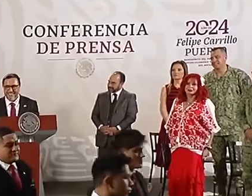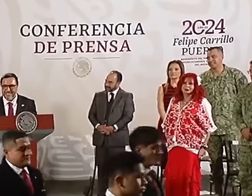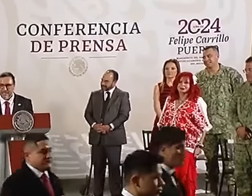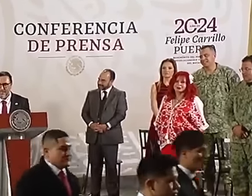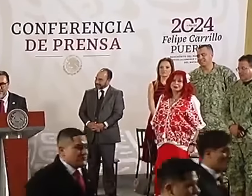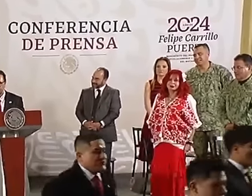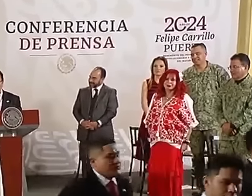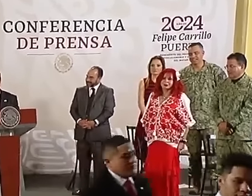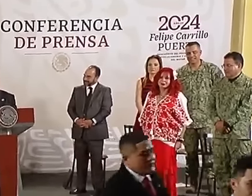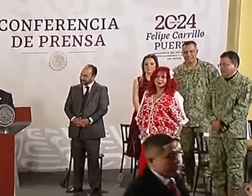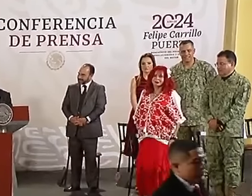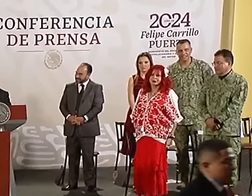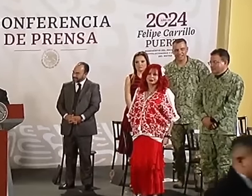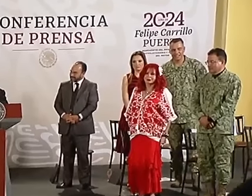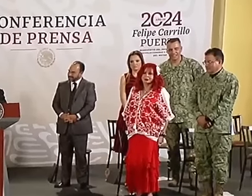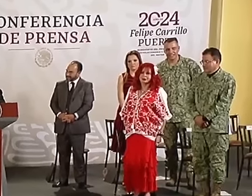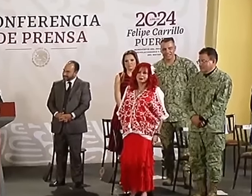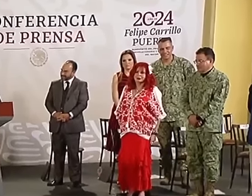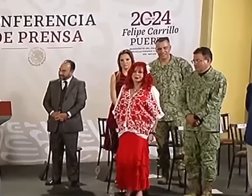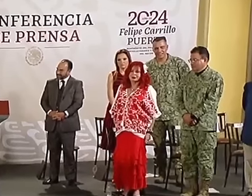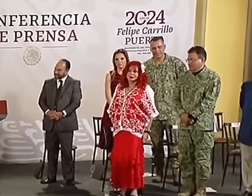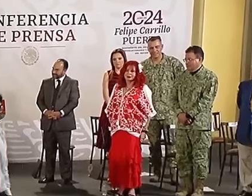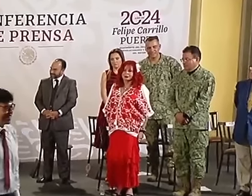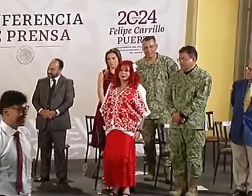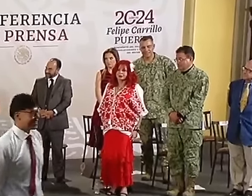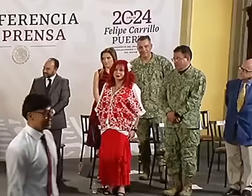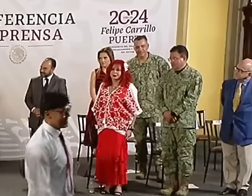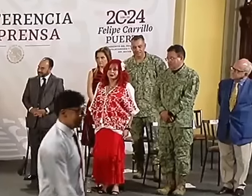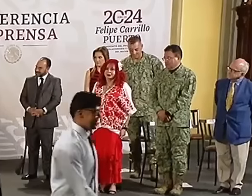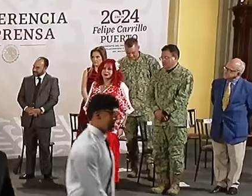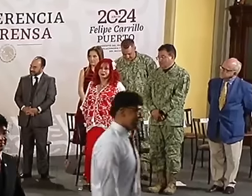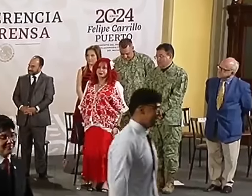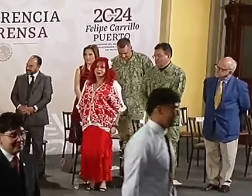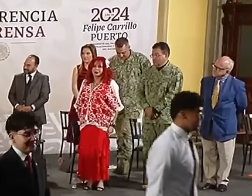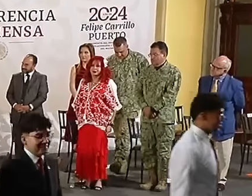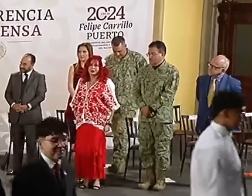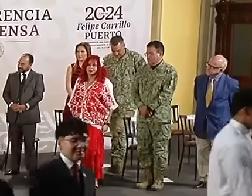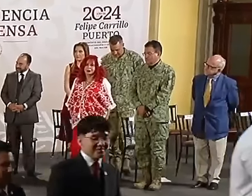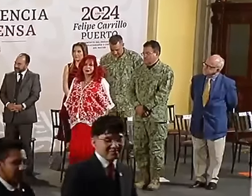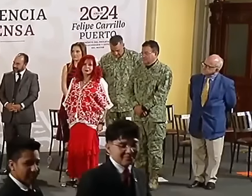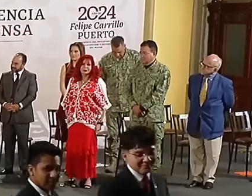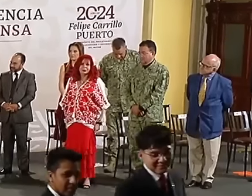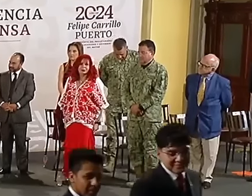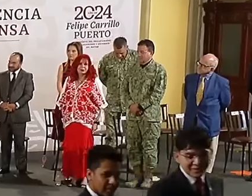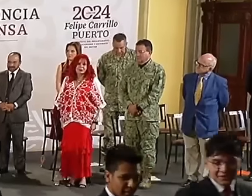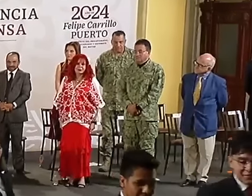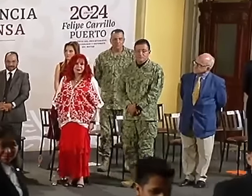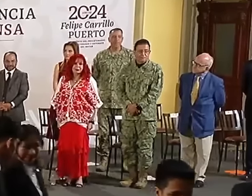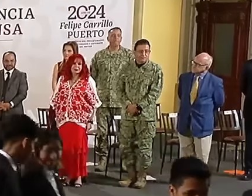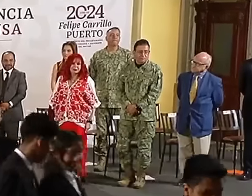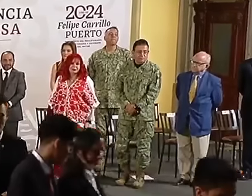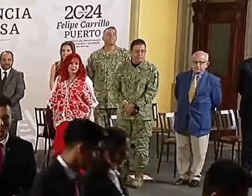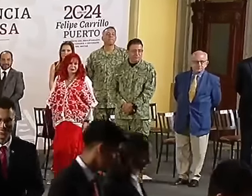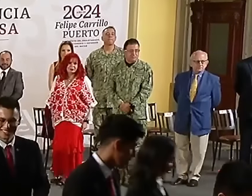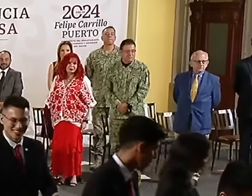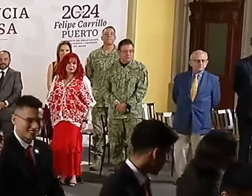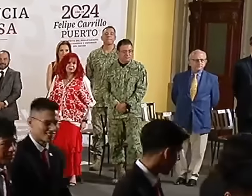¿Qué primer lugar, Ángel Gabriel de